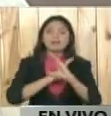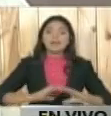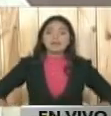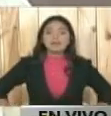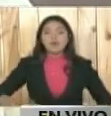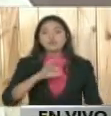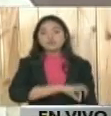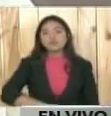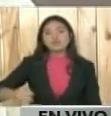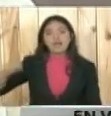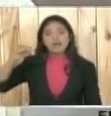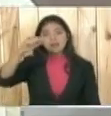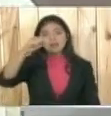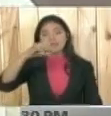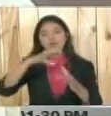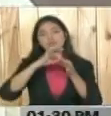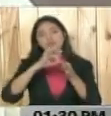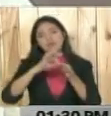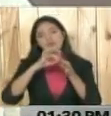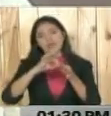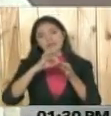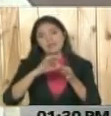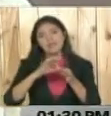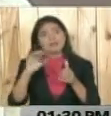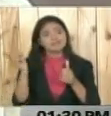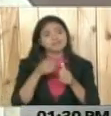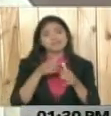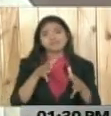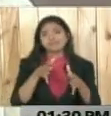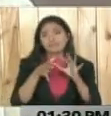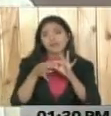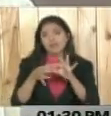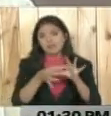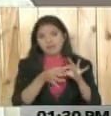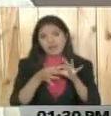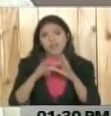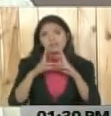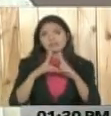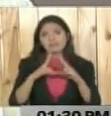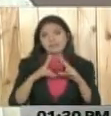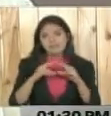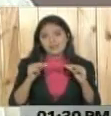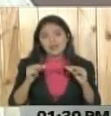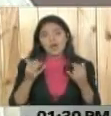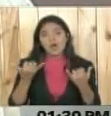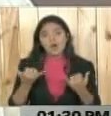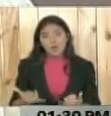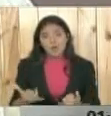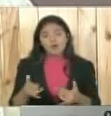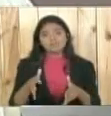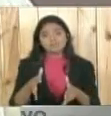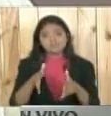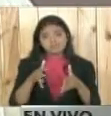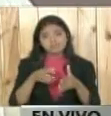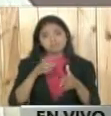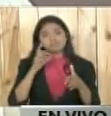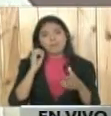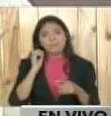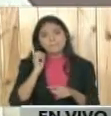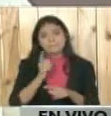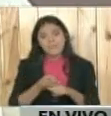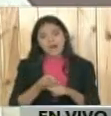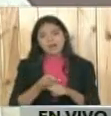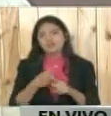y solidaridad. Eso es lo que ha triunfado en nuestra Nicaragua, y en ese triunfo está cada hermano